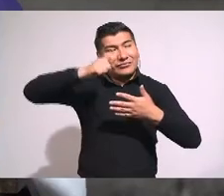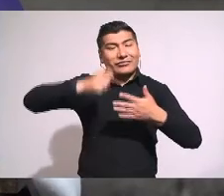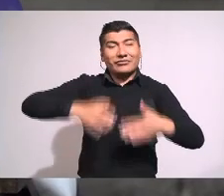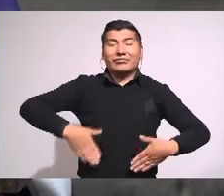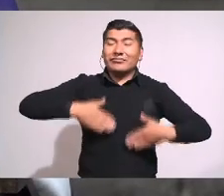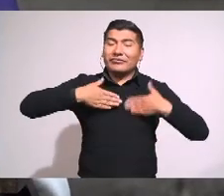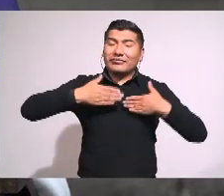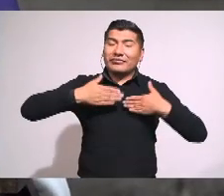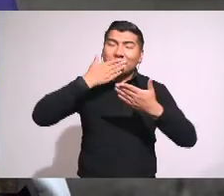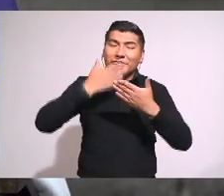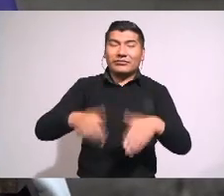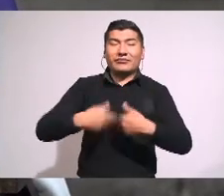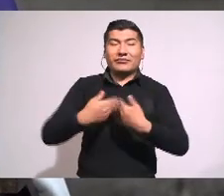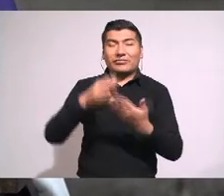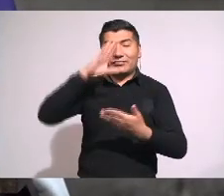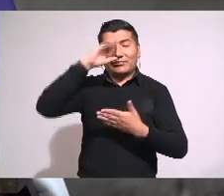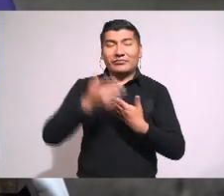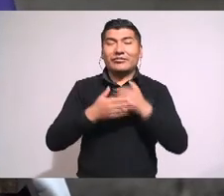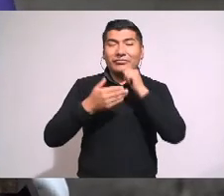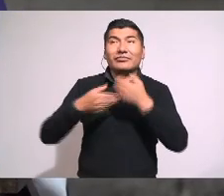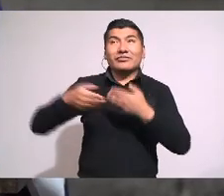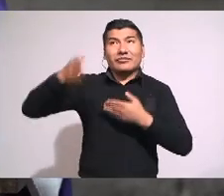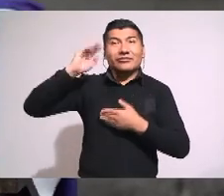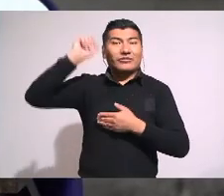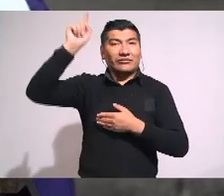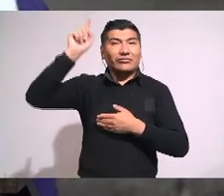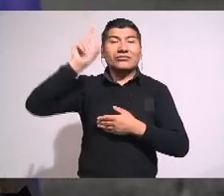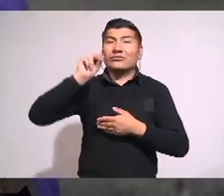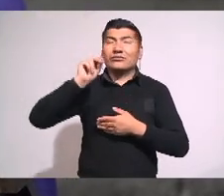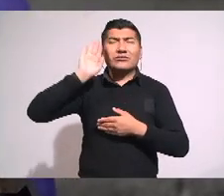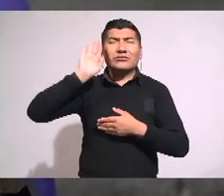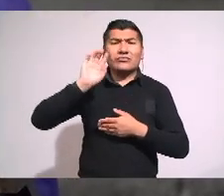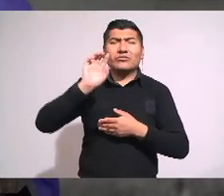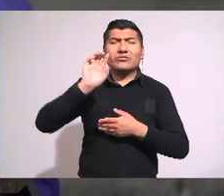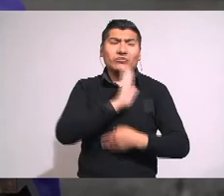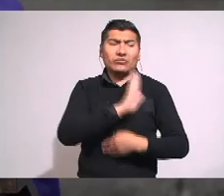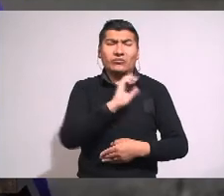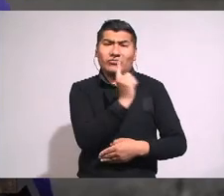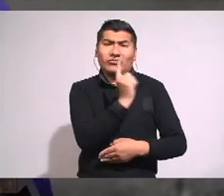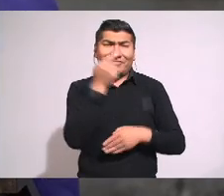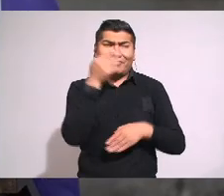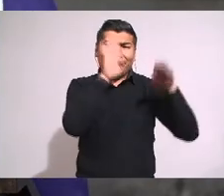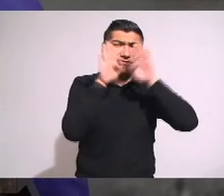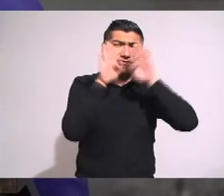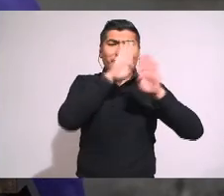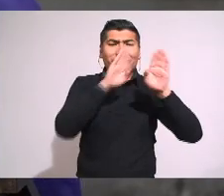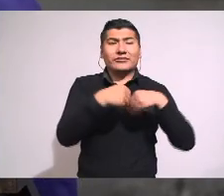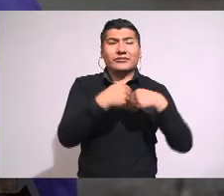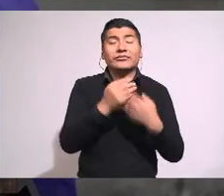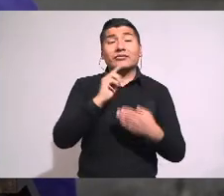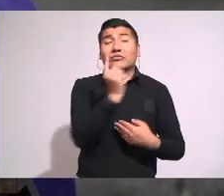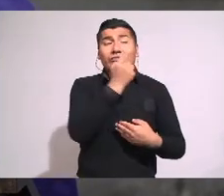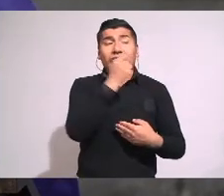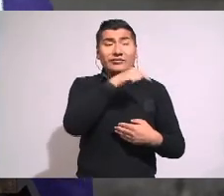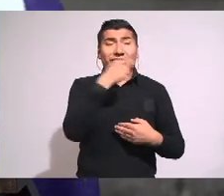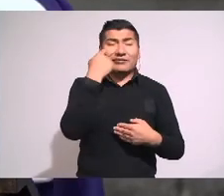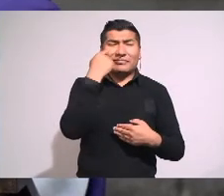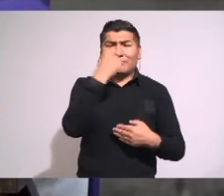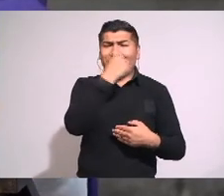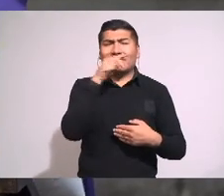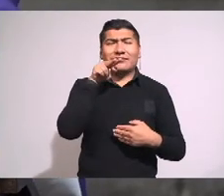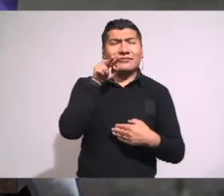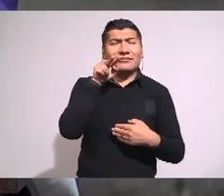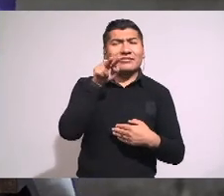como hijos de Dios. Pero no es su única preocupación así, como si solo fuera una fijación